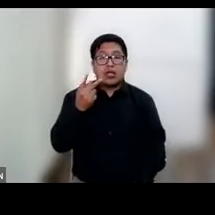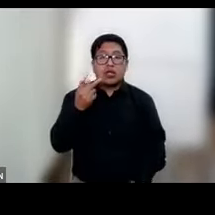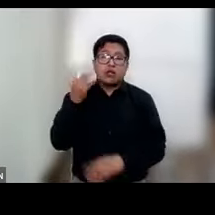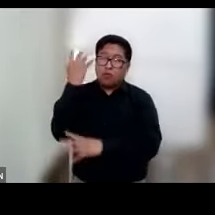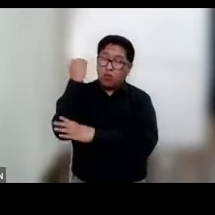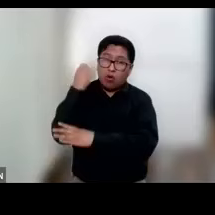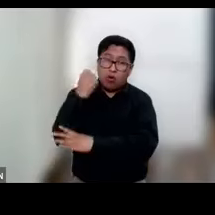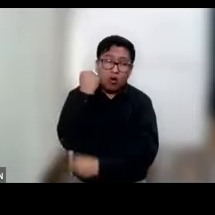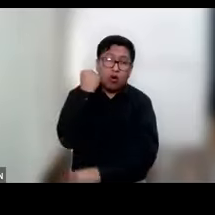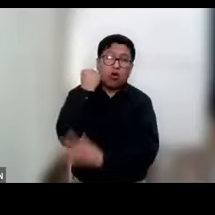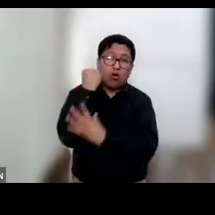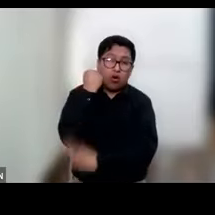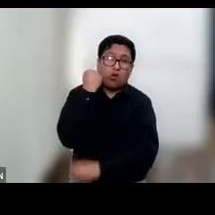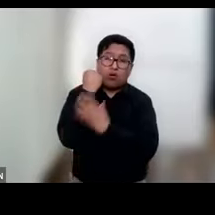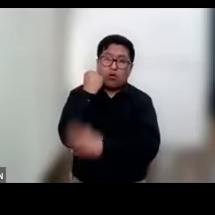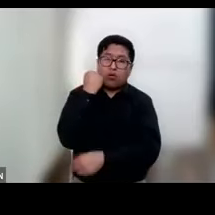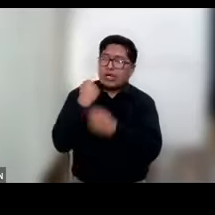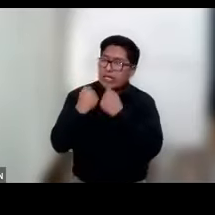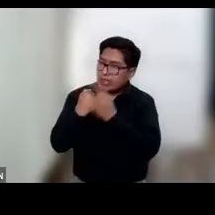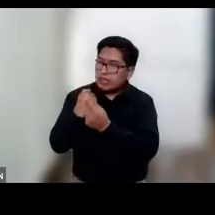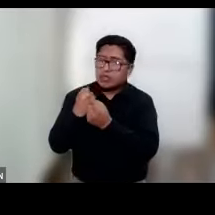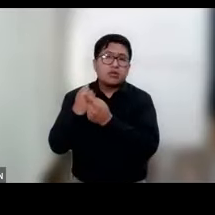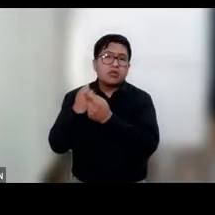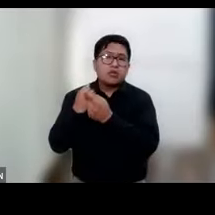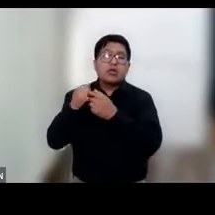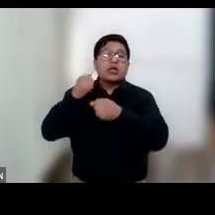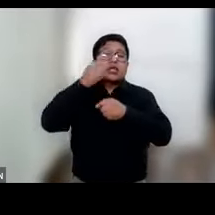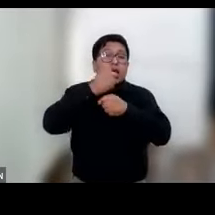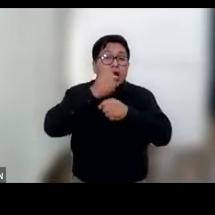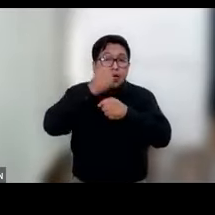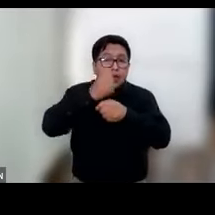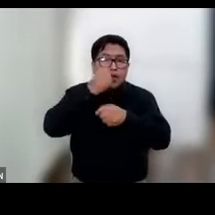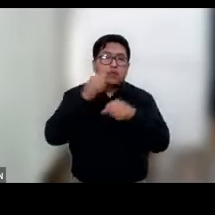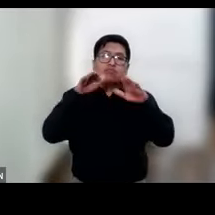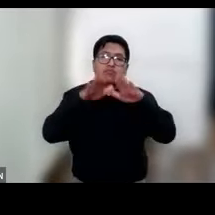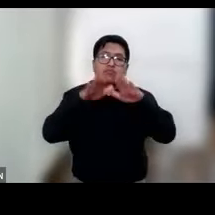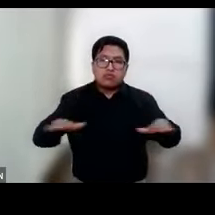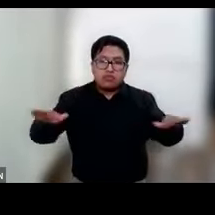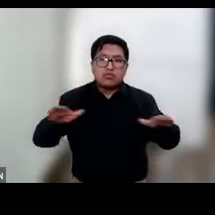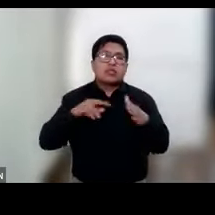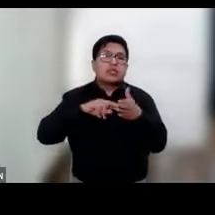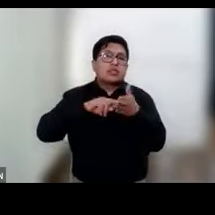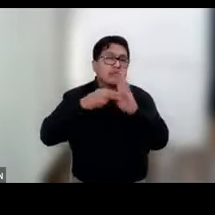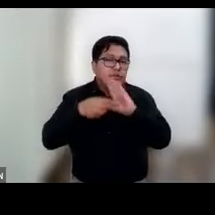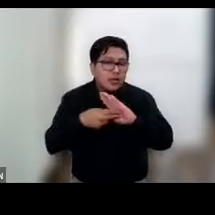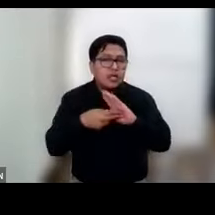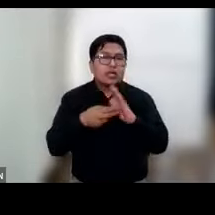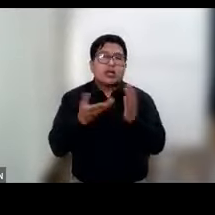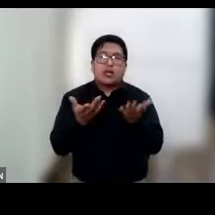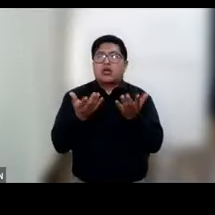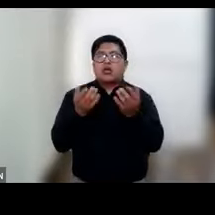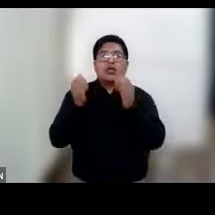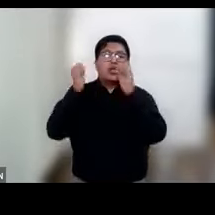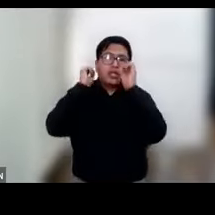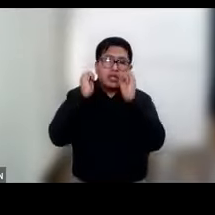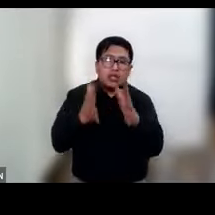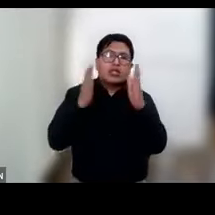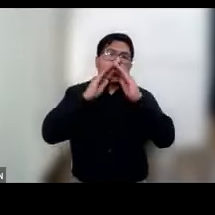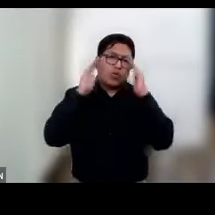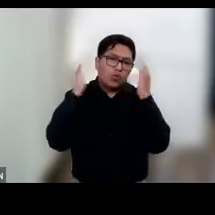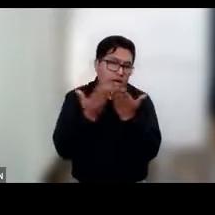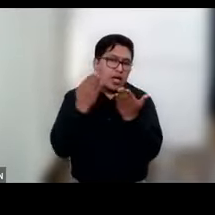que dice que el trabajo infantil provoca o promueve el abandono la deserción escolar